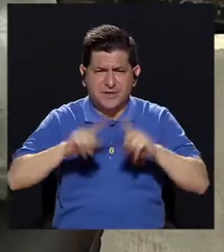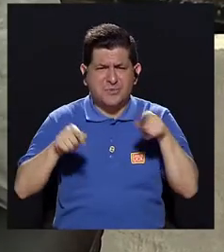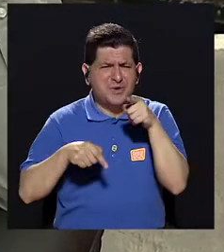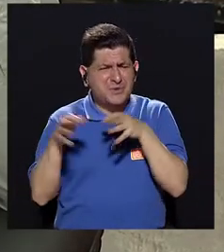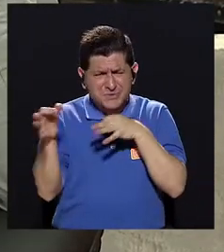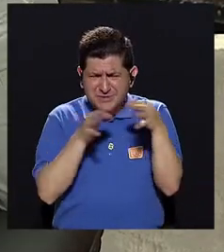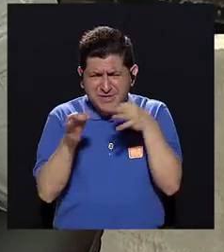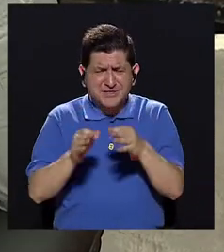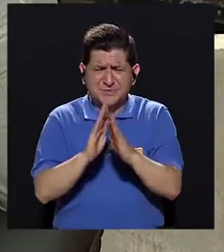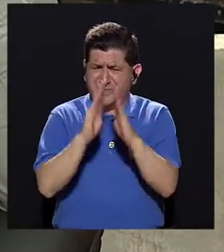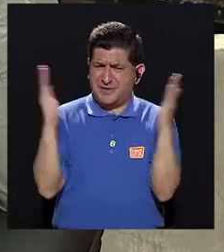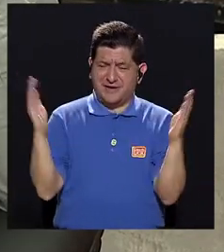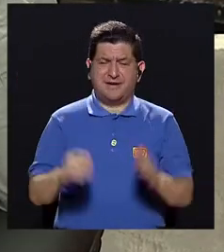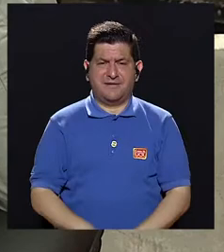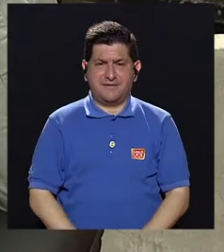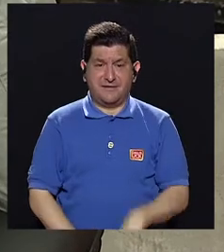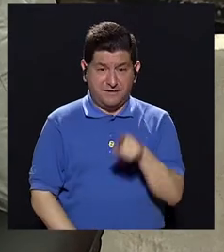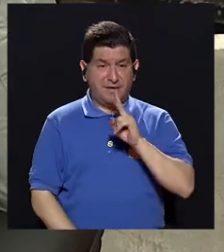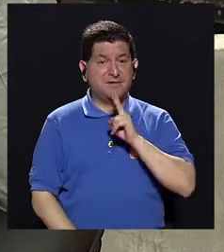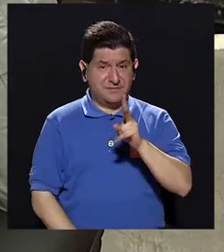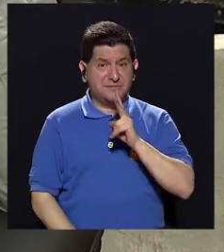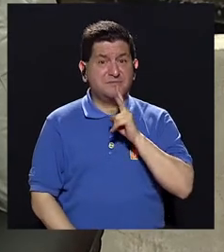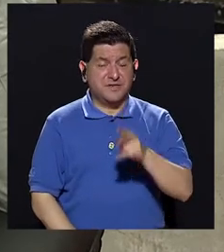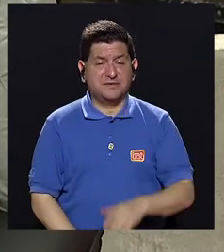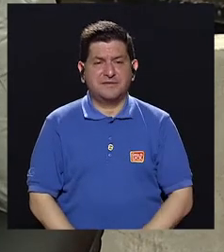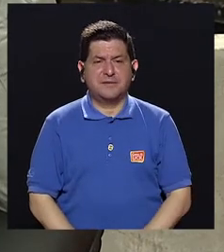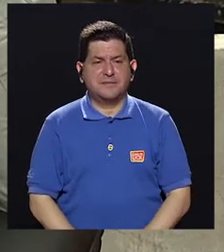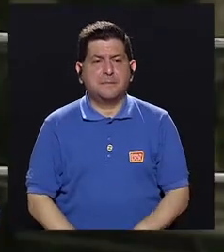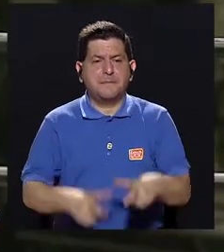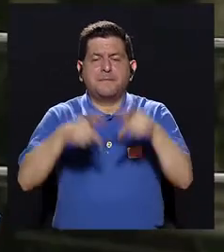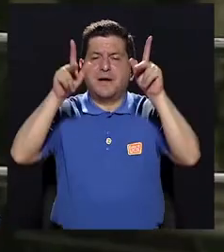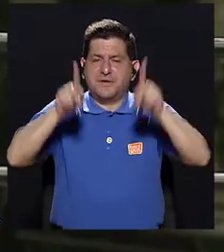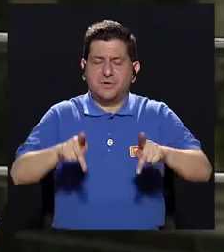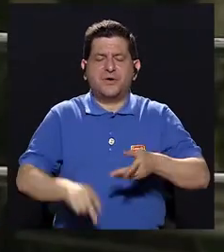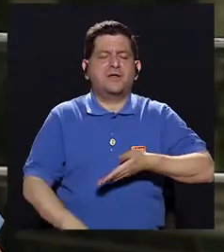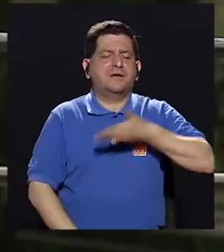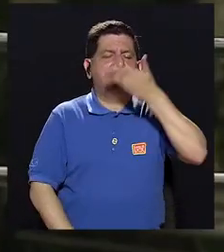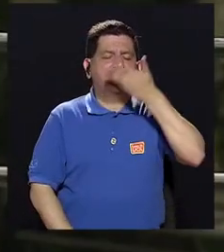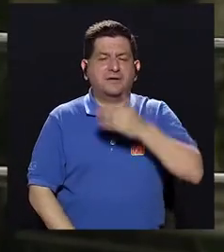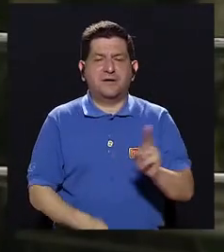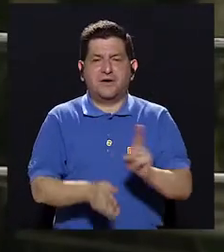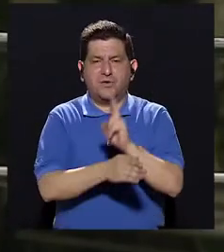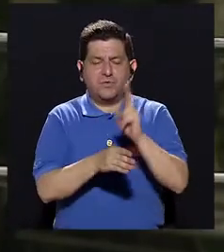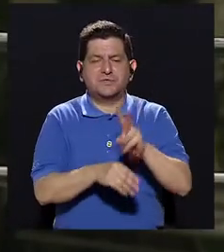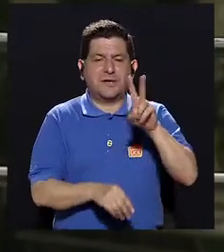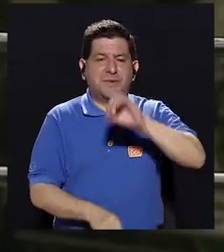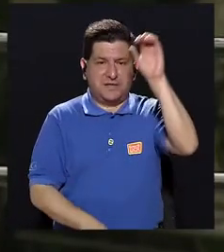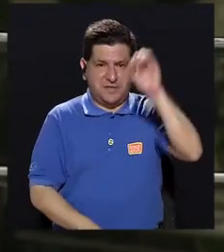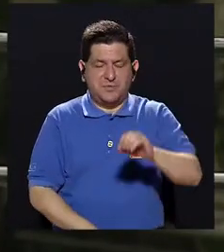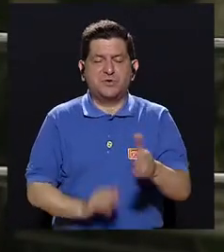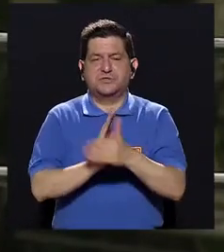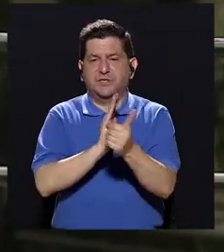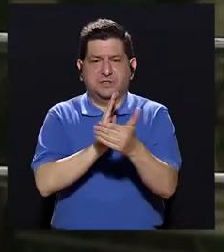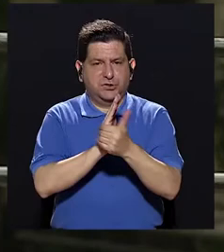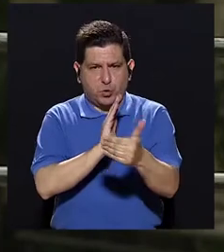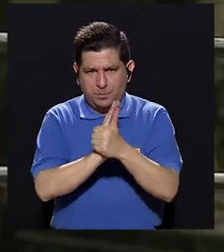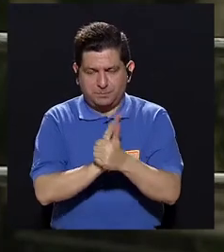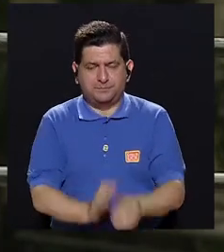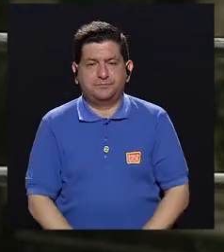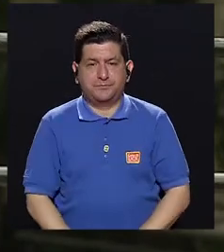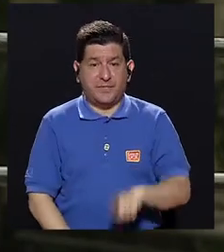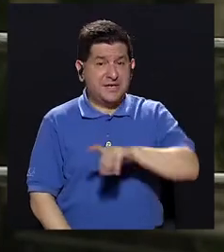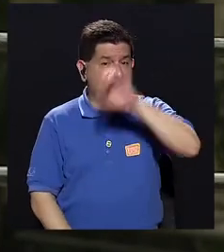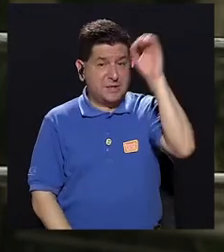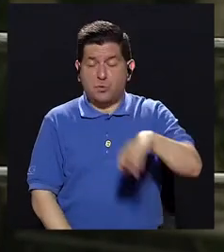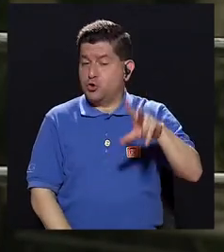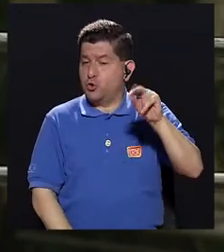quisiera que lo ampliaras porque de verdad que es muy cierto eso que mencionas. La mayoría de personas cuando respira utiliza un 20% de su capacidad y